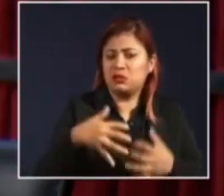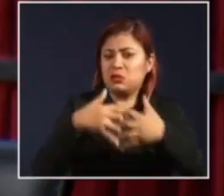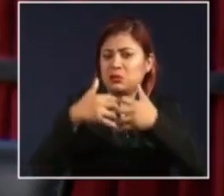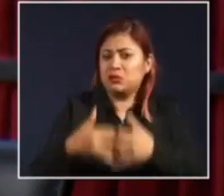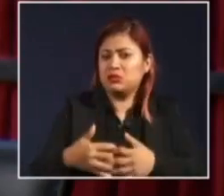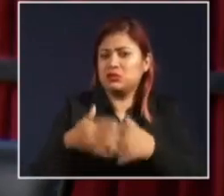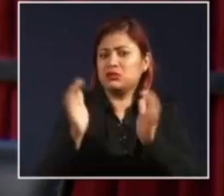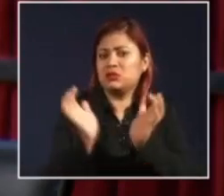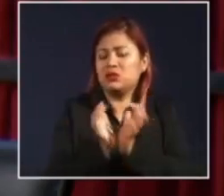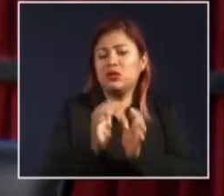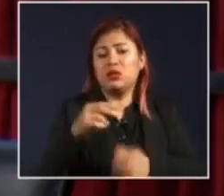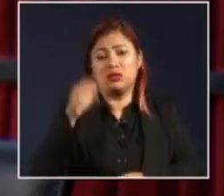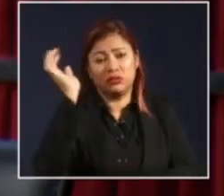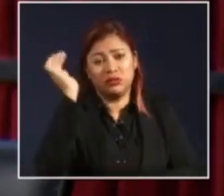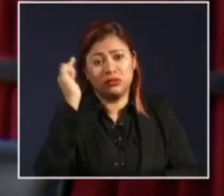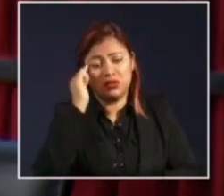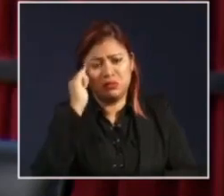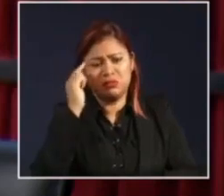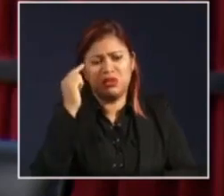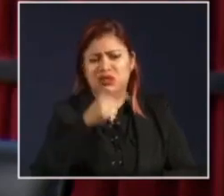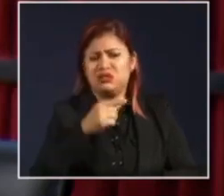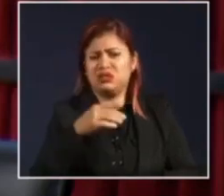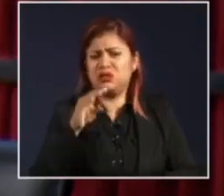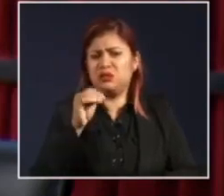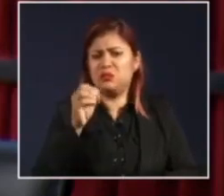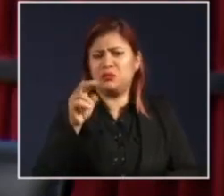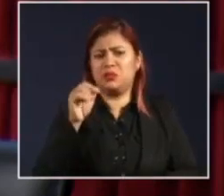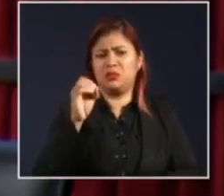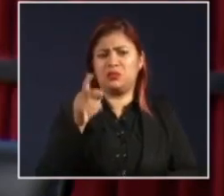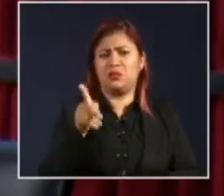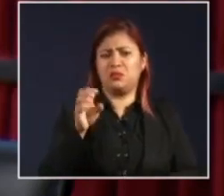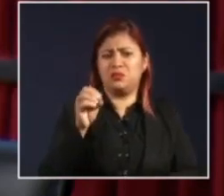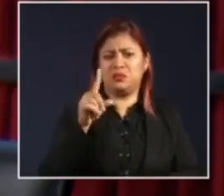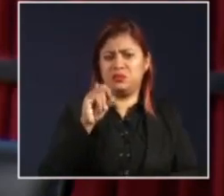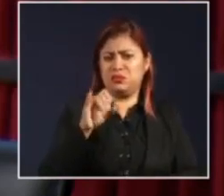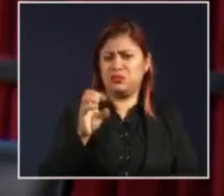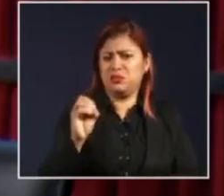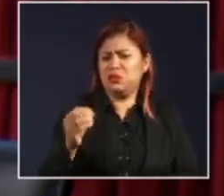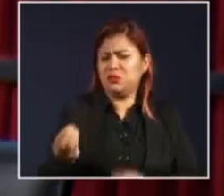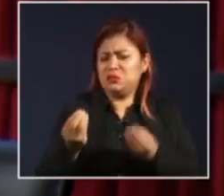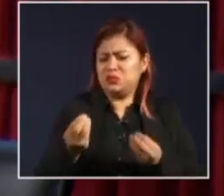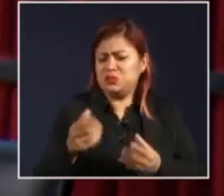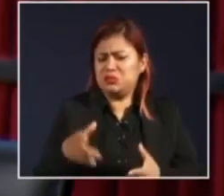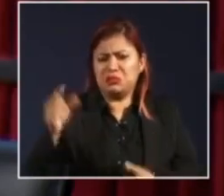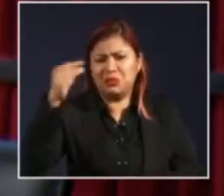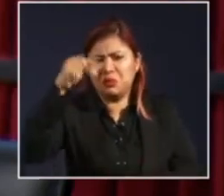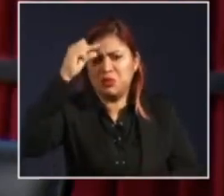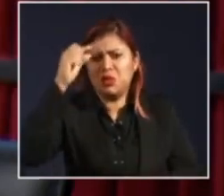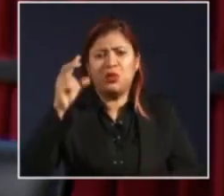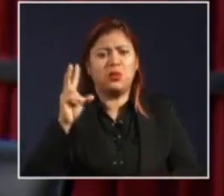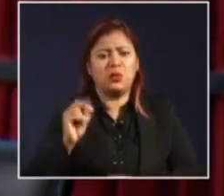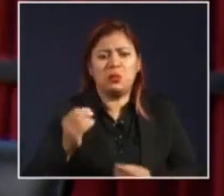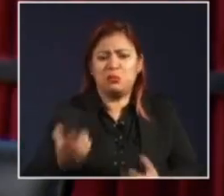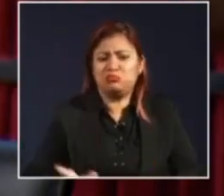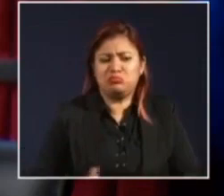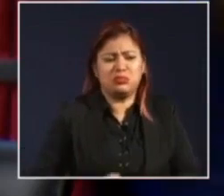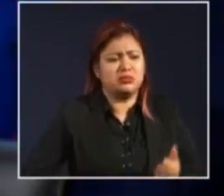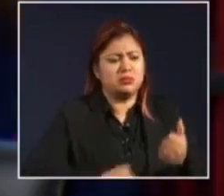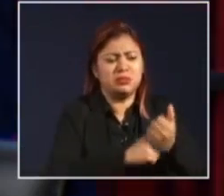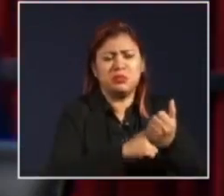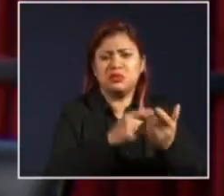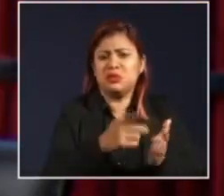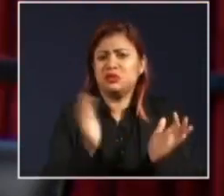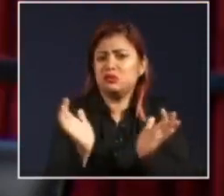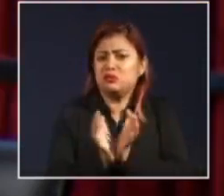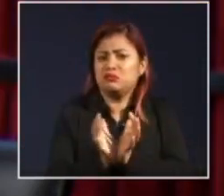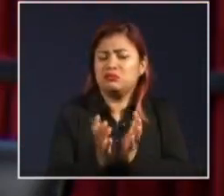que sabemos que tienen monopolio en muchas entidades del Estado y no le brindan la atención que los asegurados se